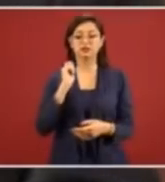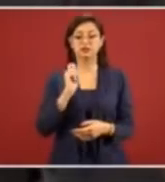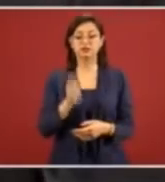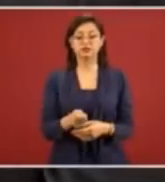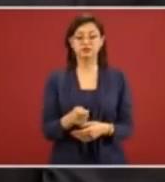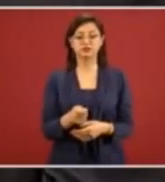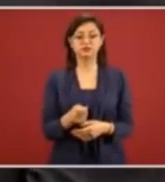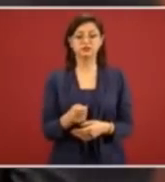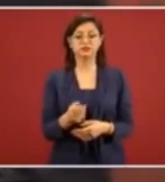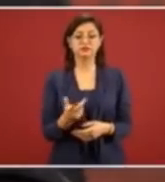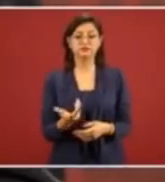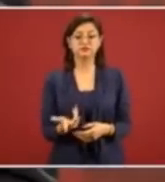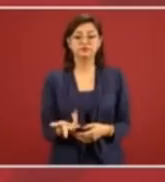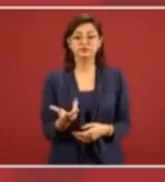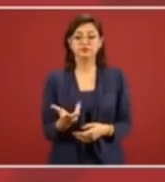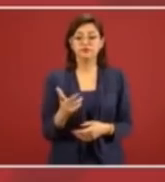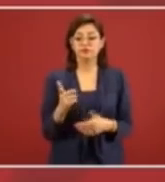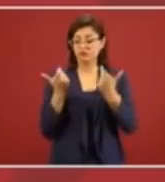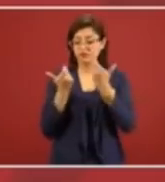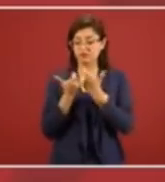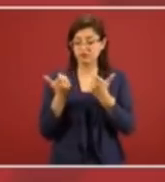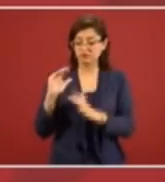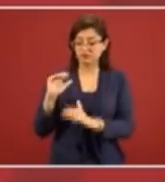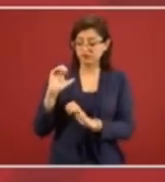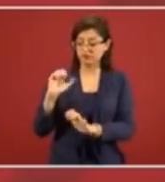que les llegue el presupuesto